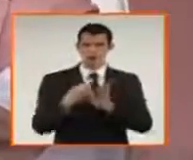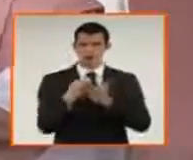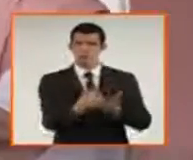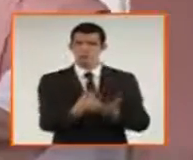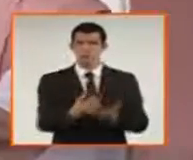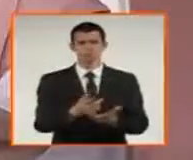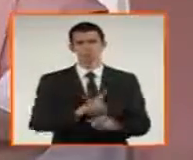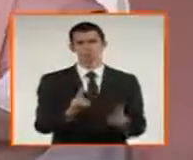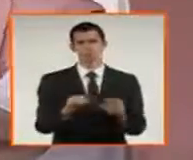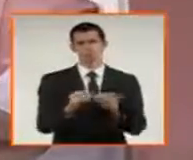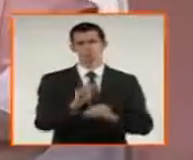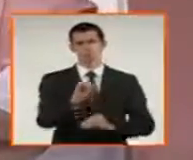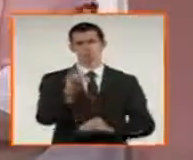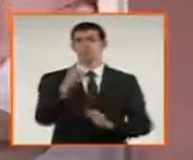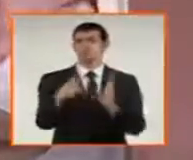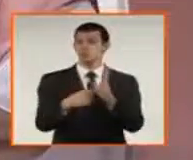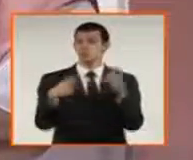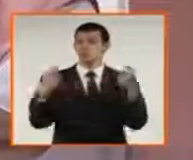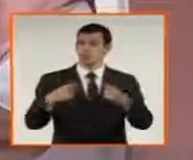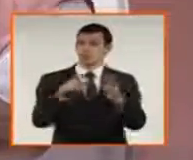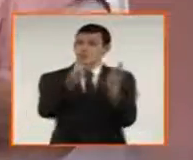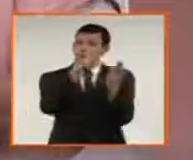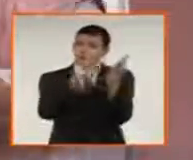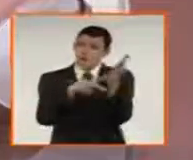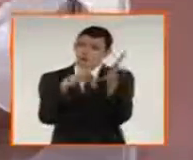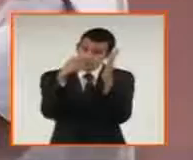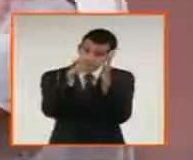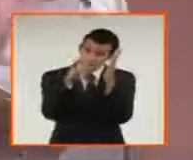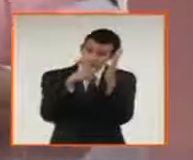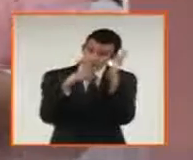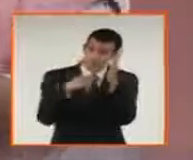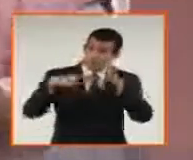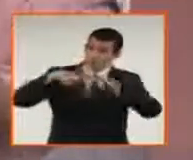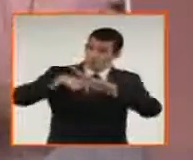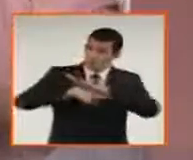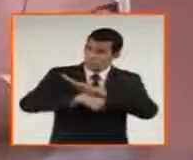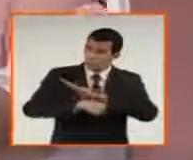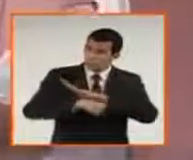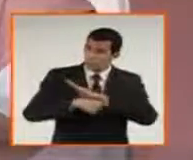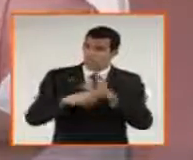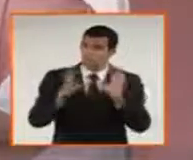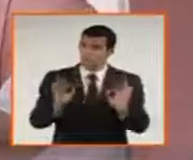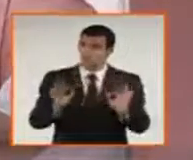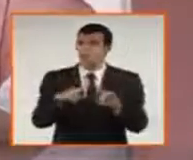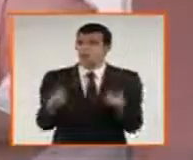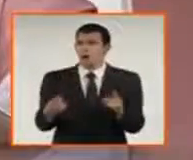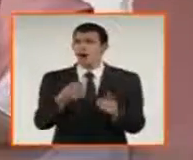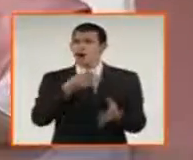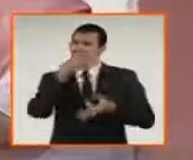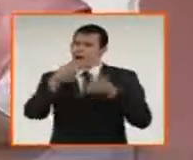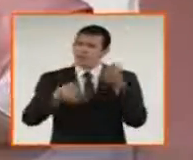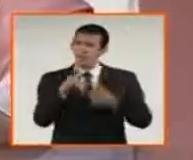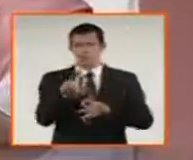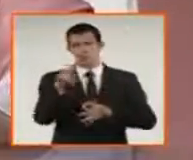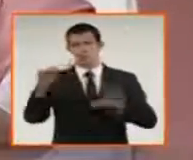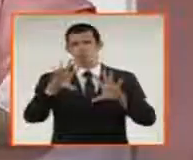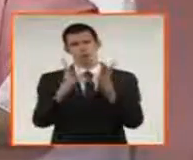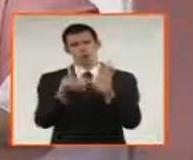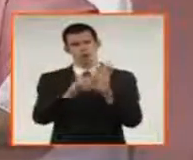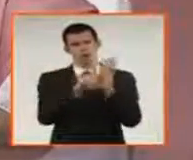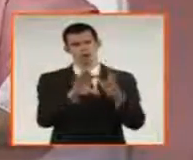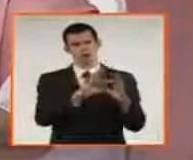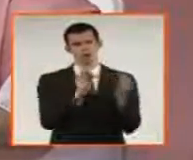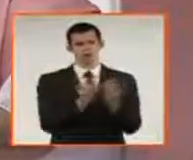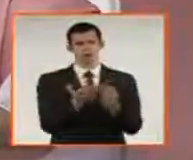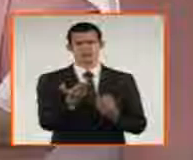de las novedades, de las realidades que nos están reflejando el proyecto del código. Mi